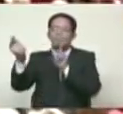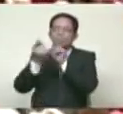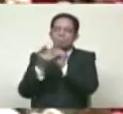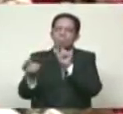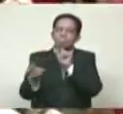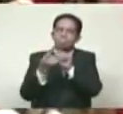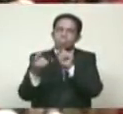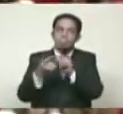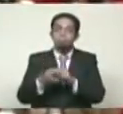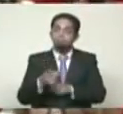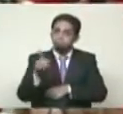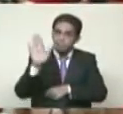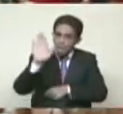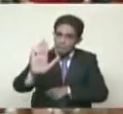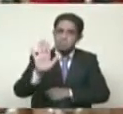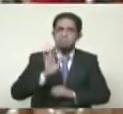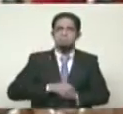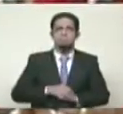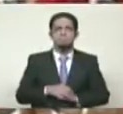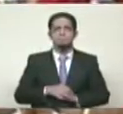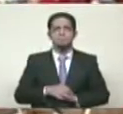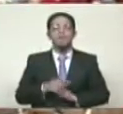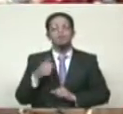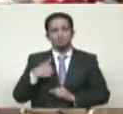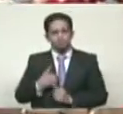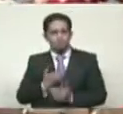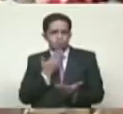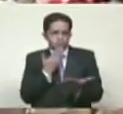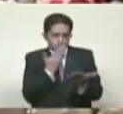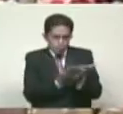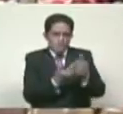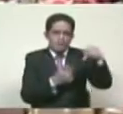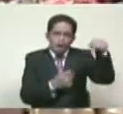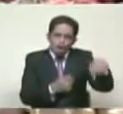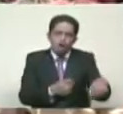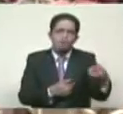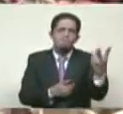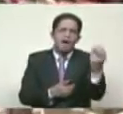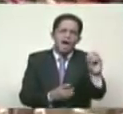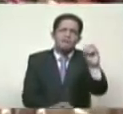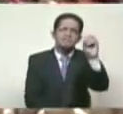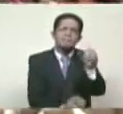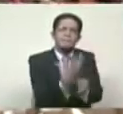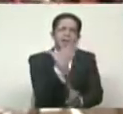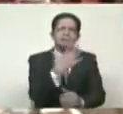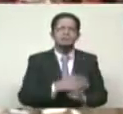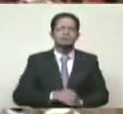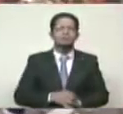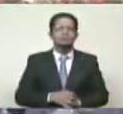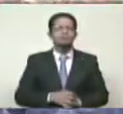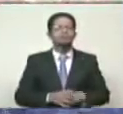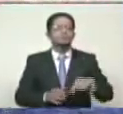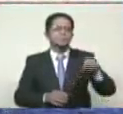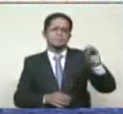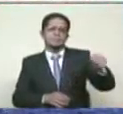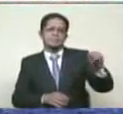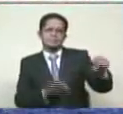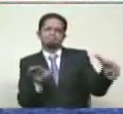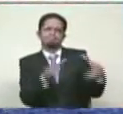Así debe ser. Y yo le hago una propuesta hoy, 20 de mayo, a las oposiciones.